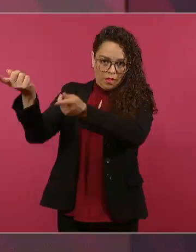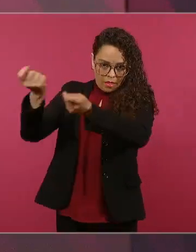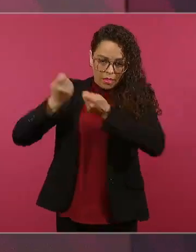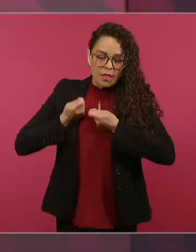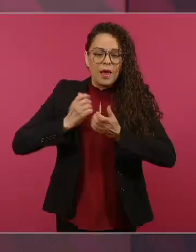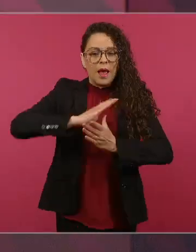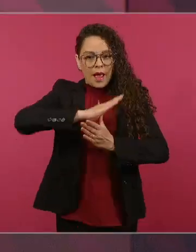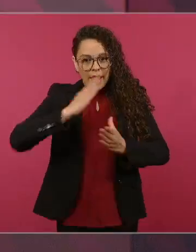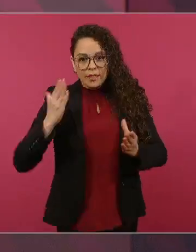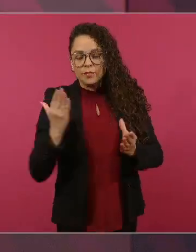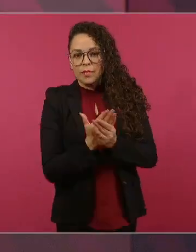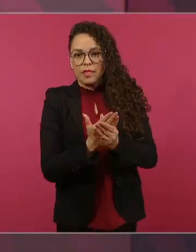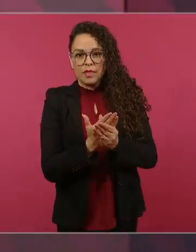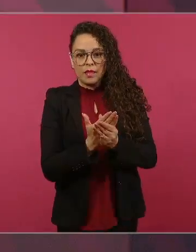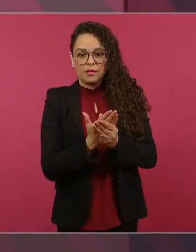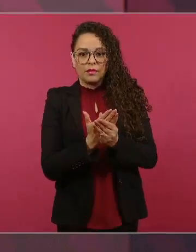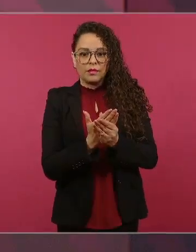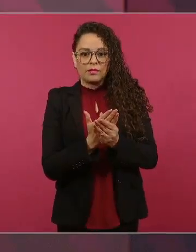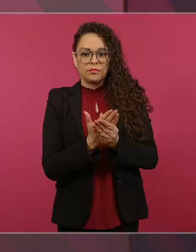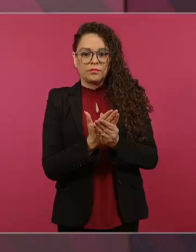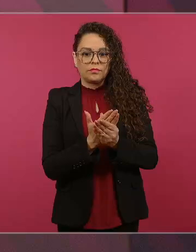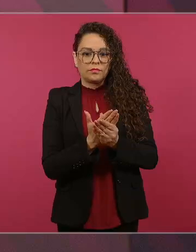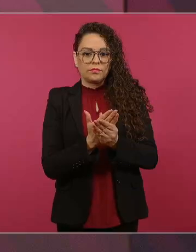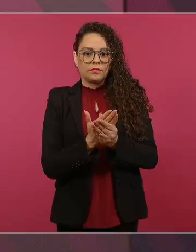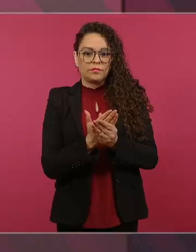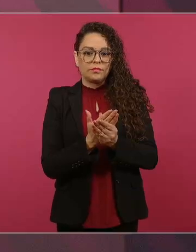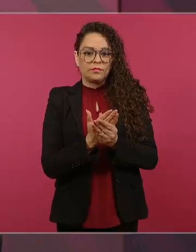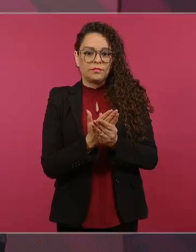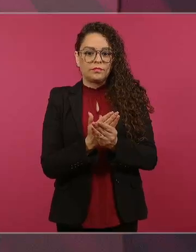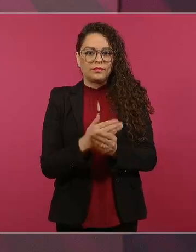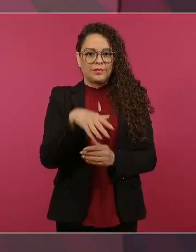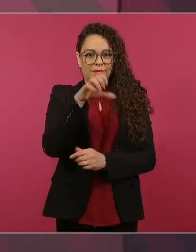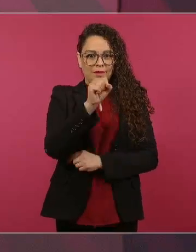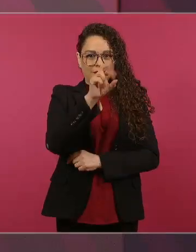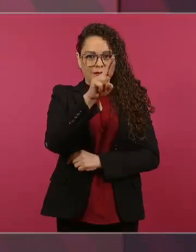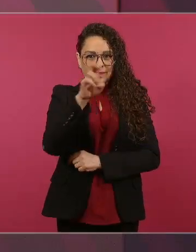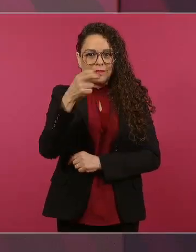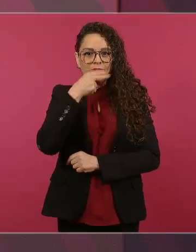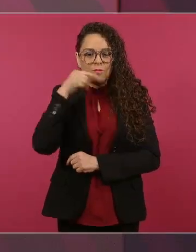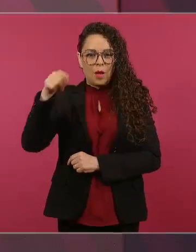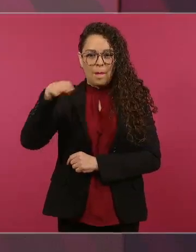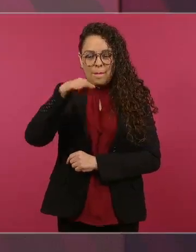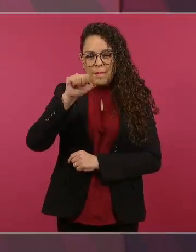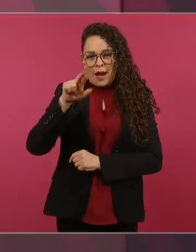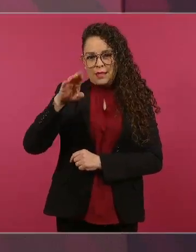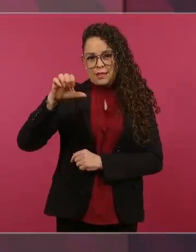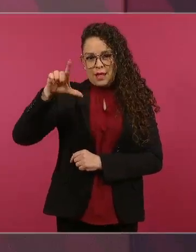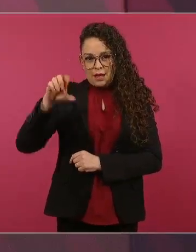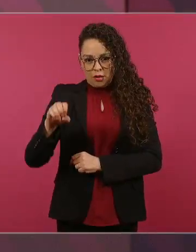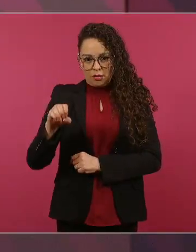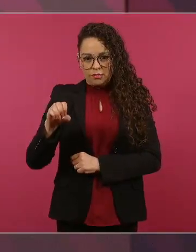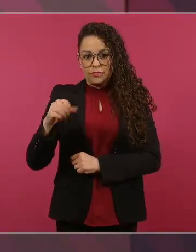Le solicité a Marcelo Ebrard, que era secretario de Relaciones Exteriores, cuando nos mandaron el expediente,